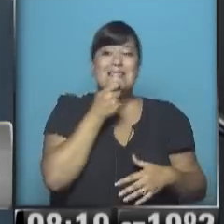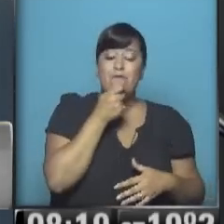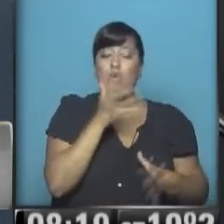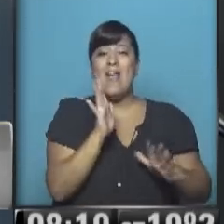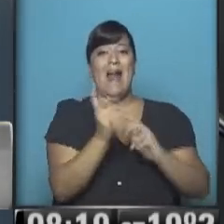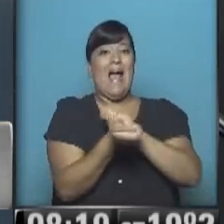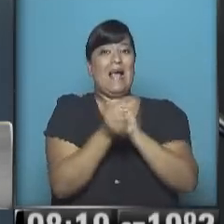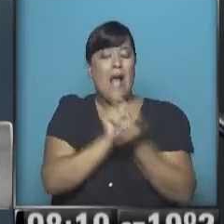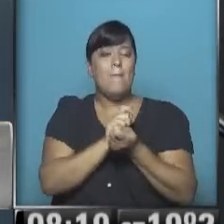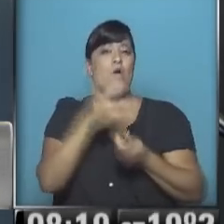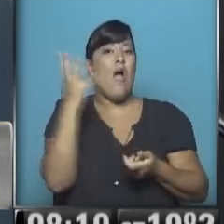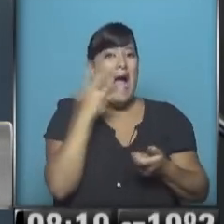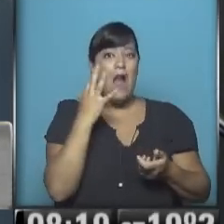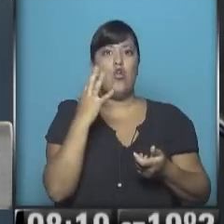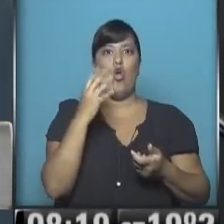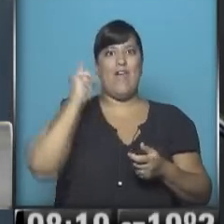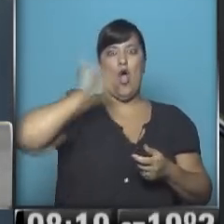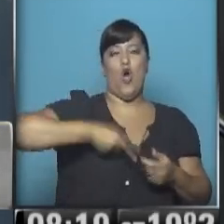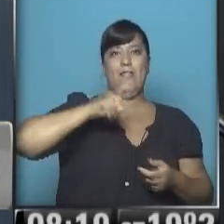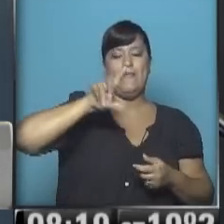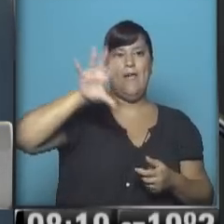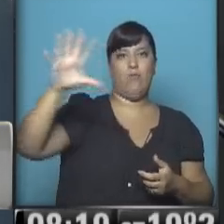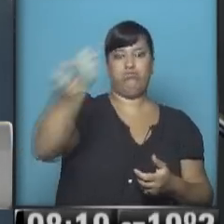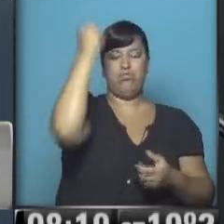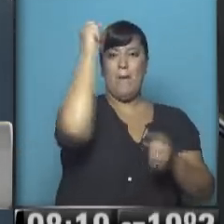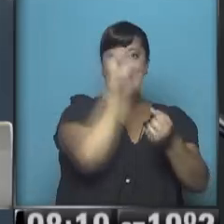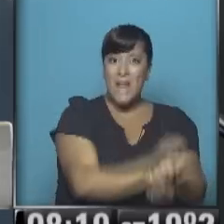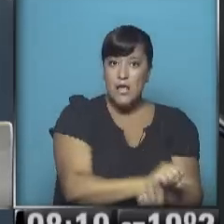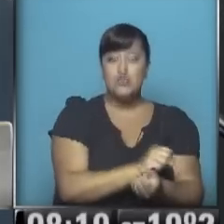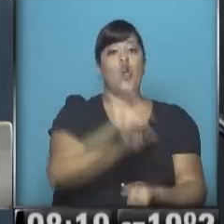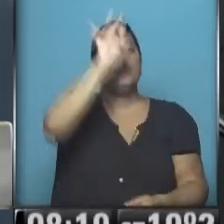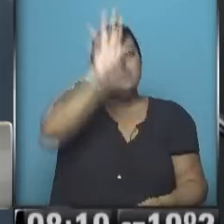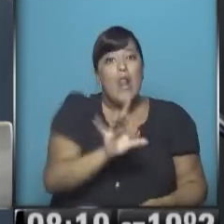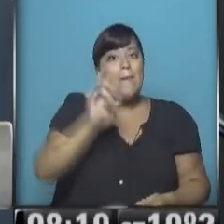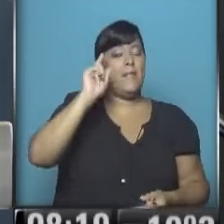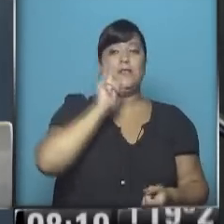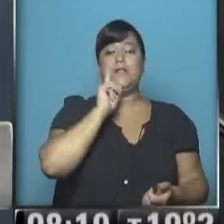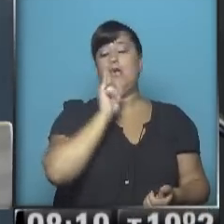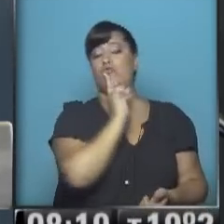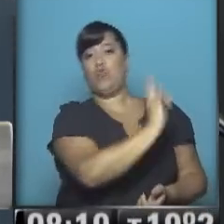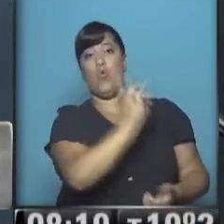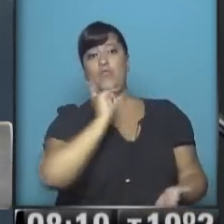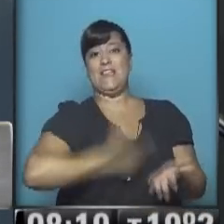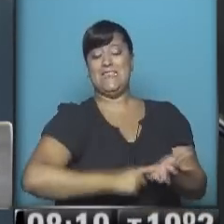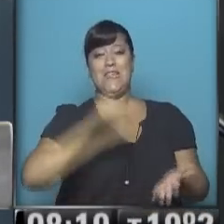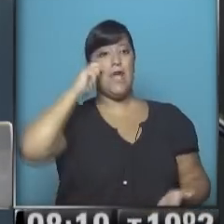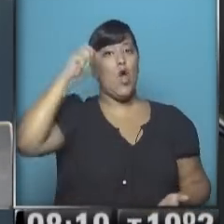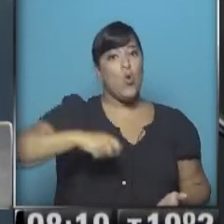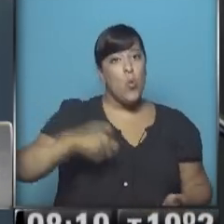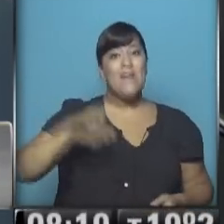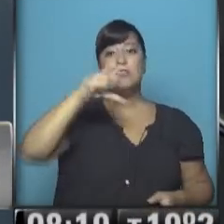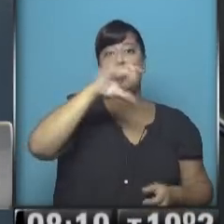órdenes de captura solo puede ser establecida por el juez de la causa que era el Dr canicoba